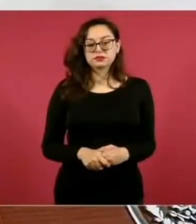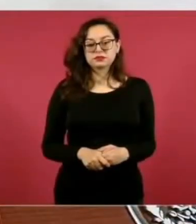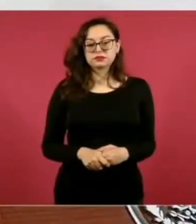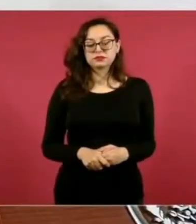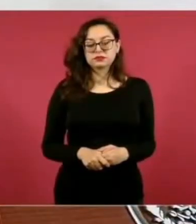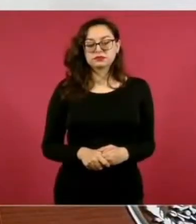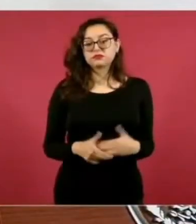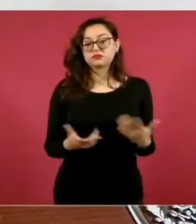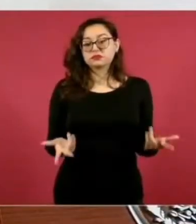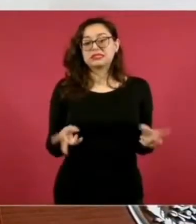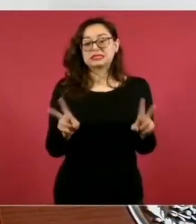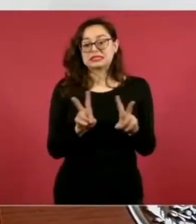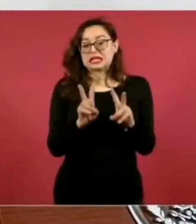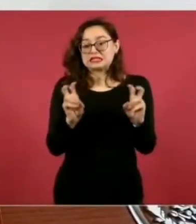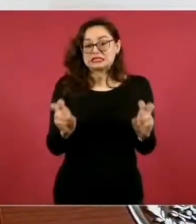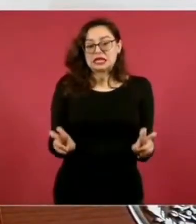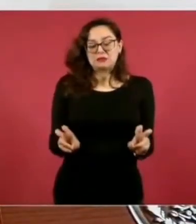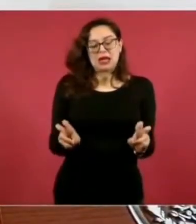muy delicado